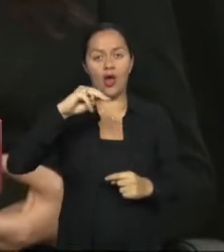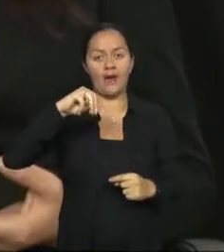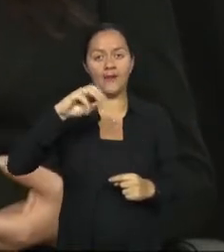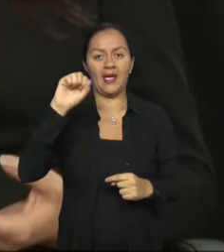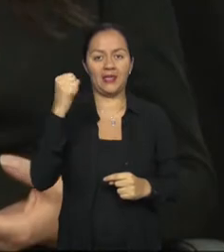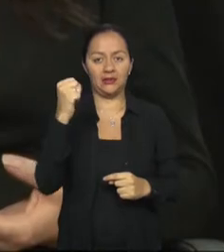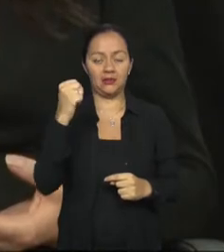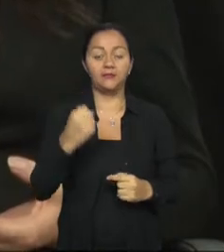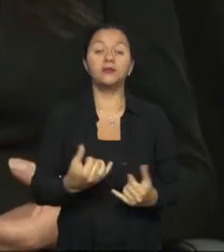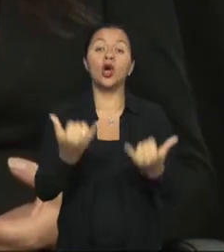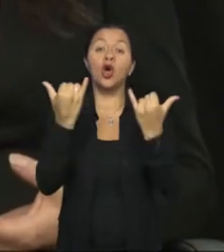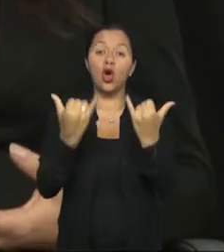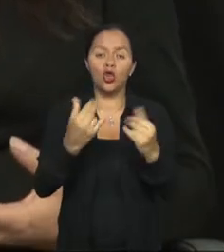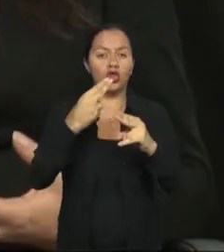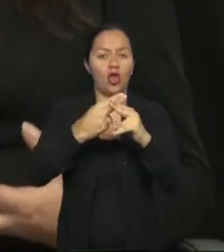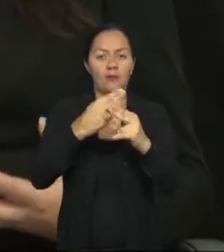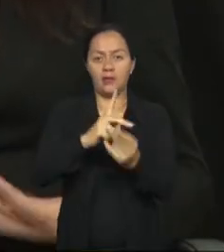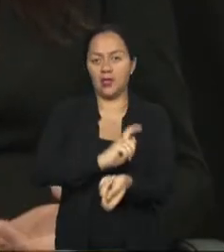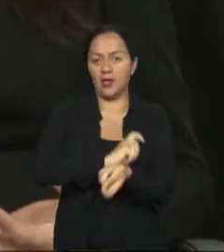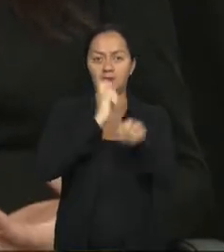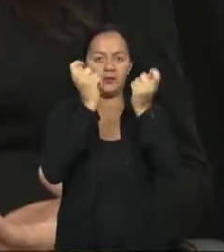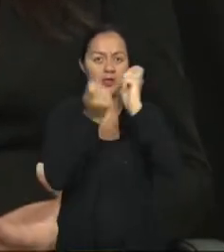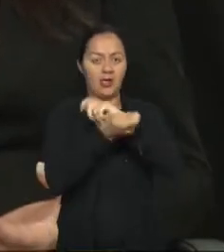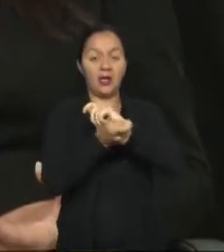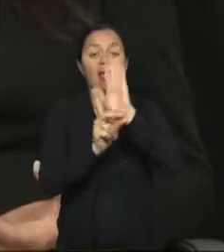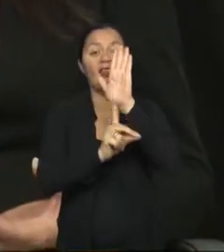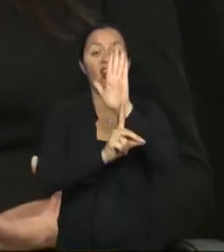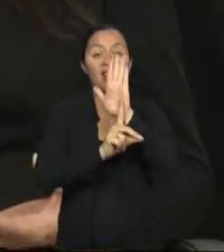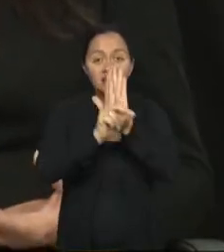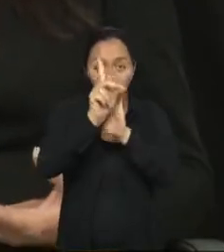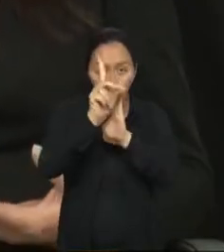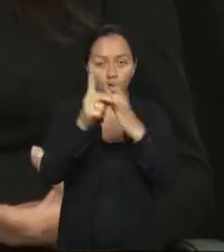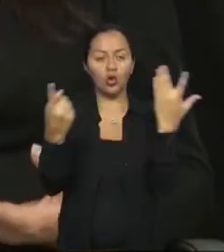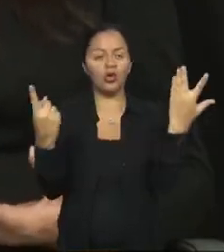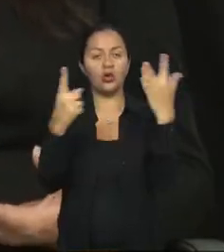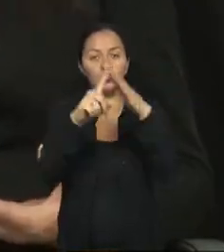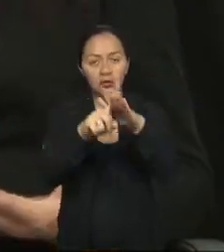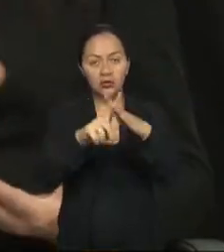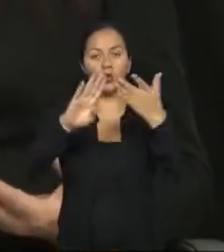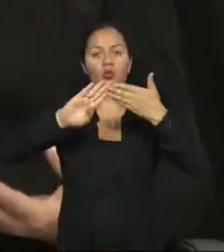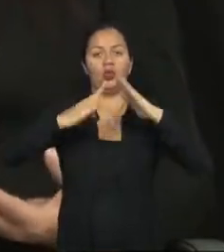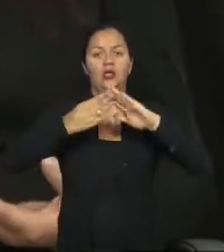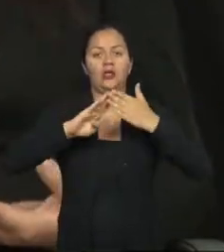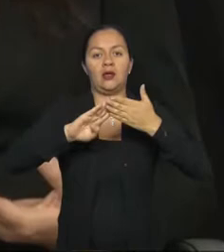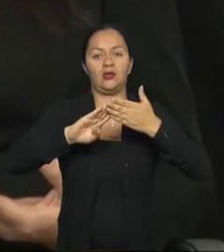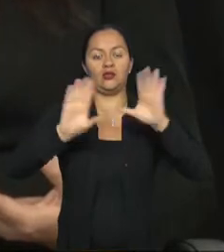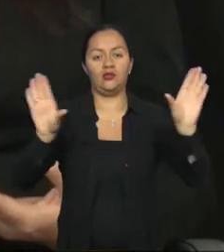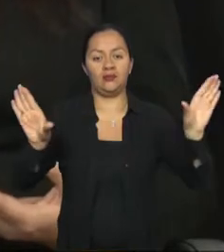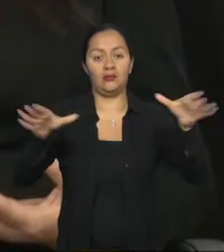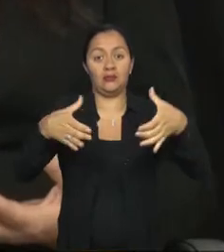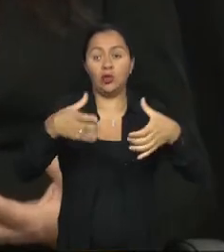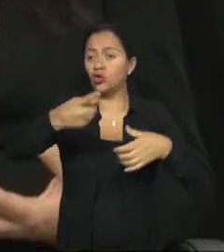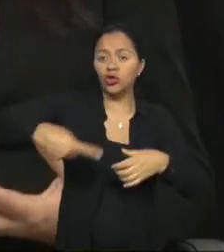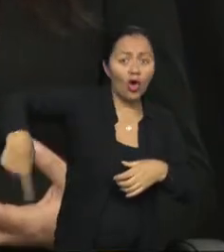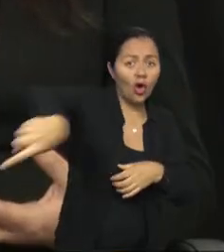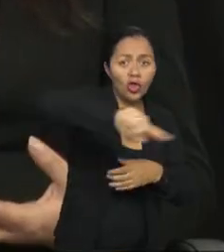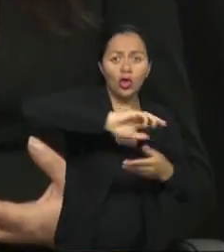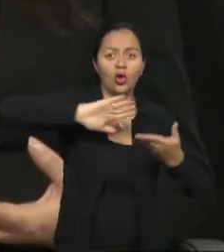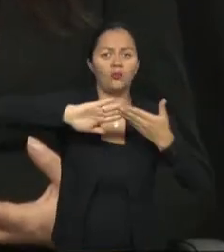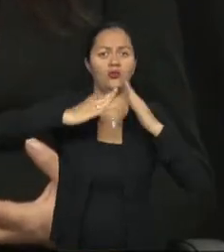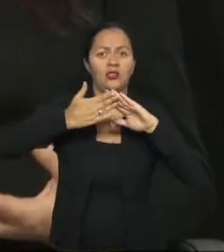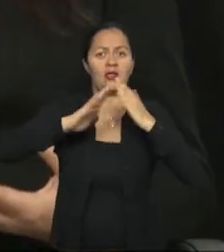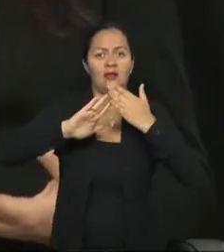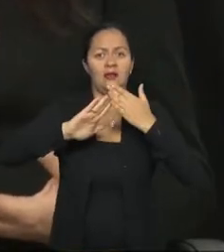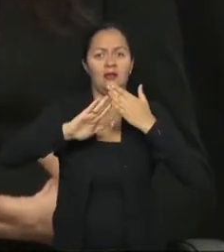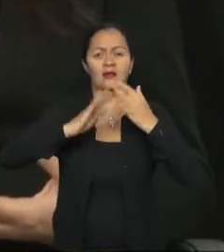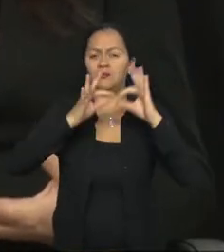inclusivo comunitario, porque la base está en la comunidad. Los actores son toda la comunidad. Lo que promueve el